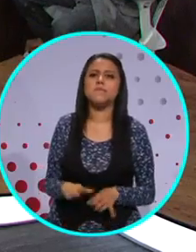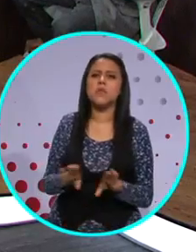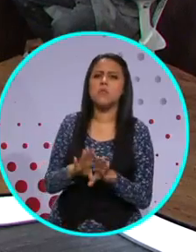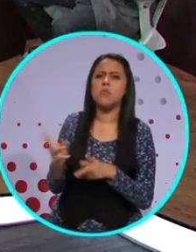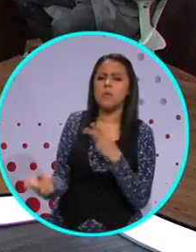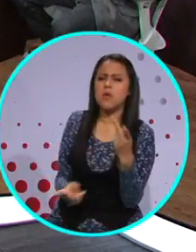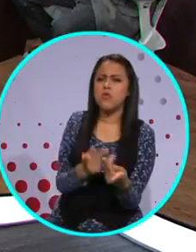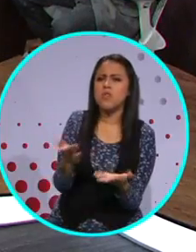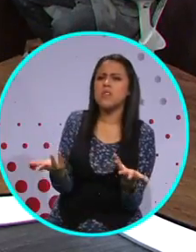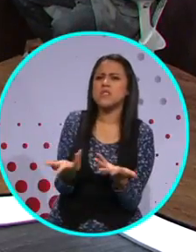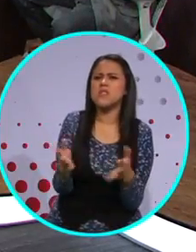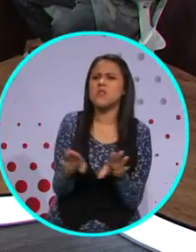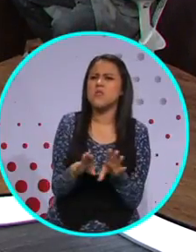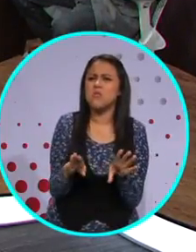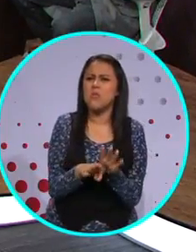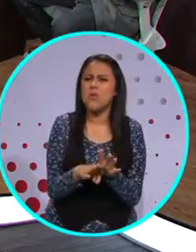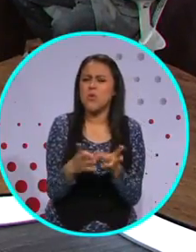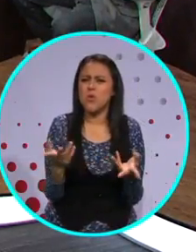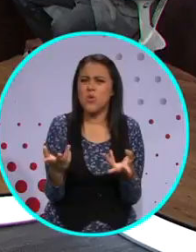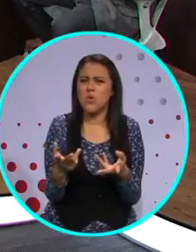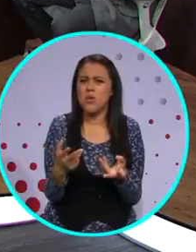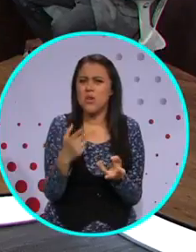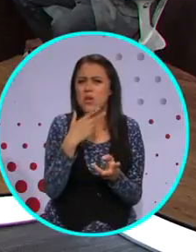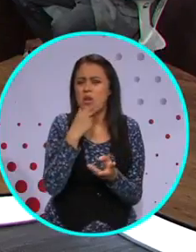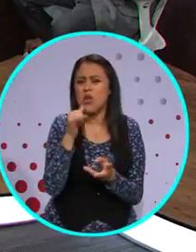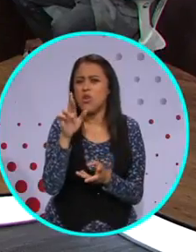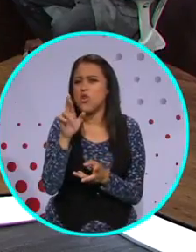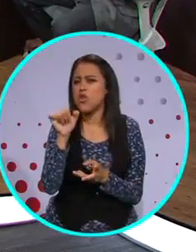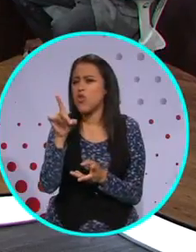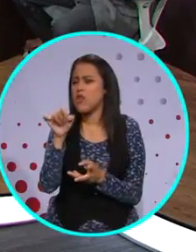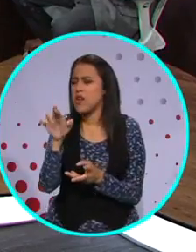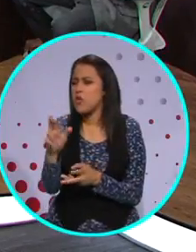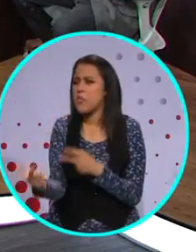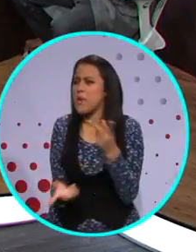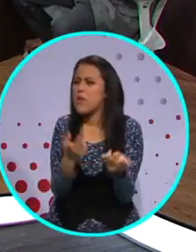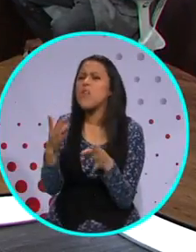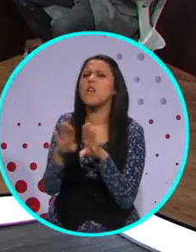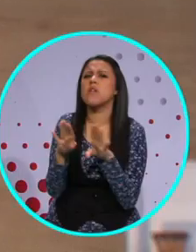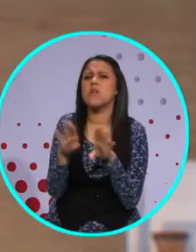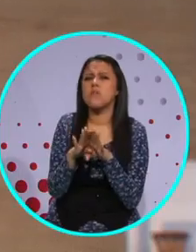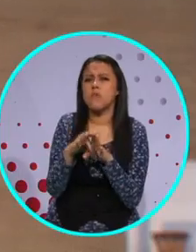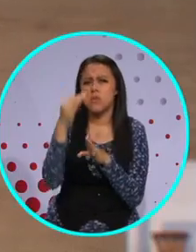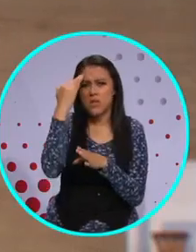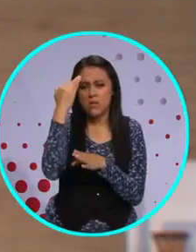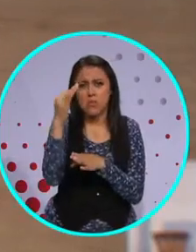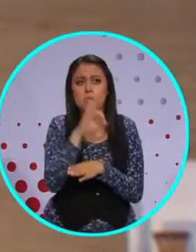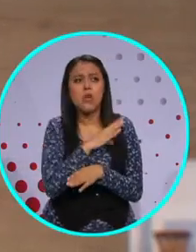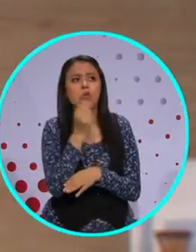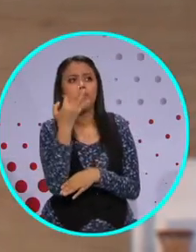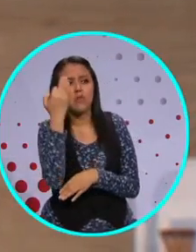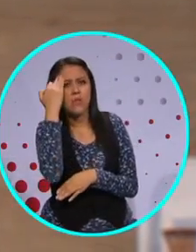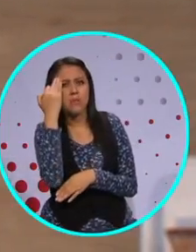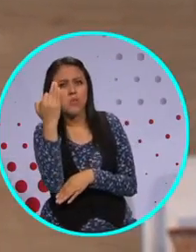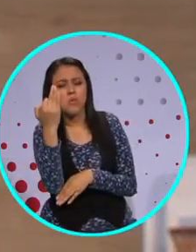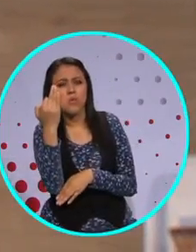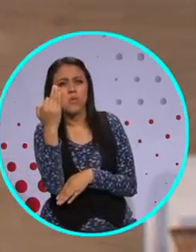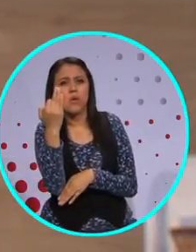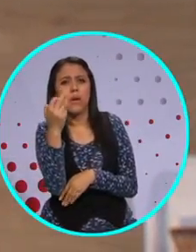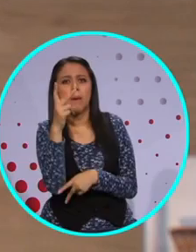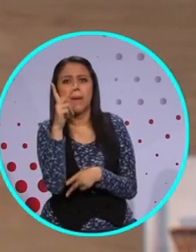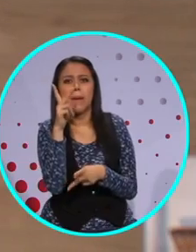encuentros con el otro día como este tipo que va contigo lo del programa de las heras hace una encuesta tengo tiempo que me explique esto cuánto tiempo qué